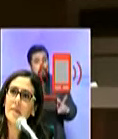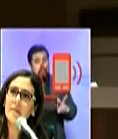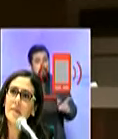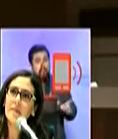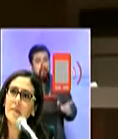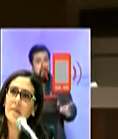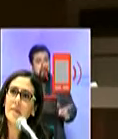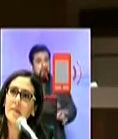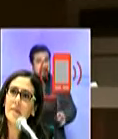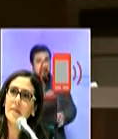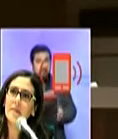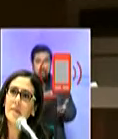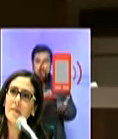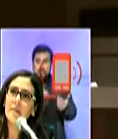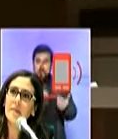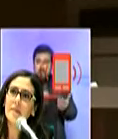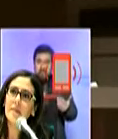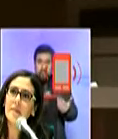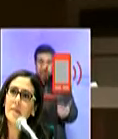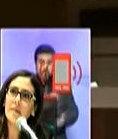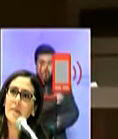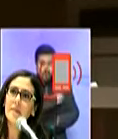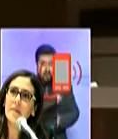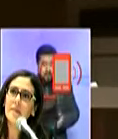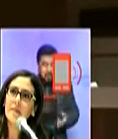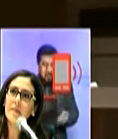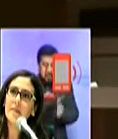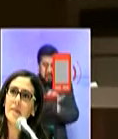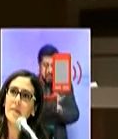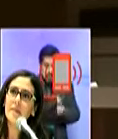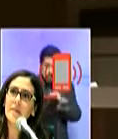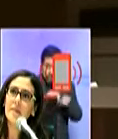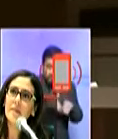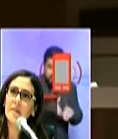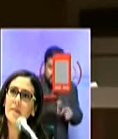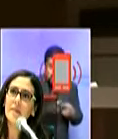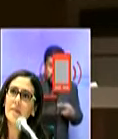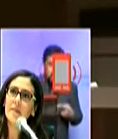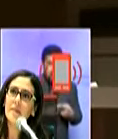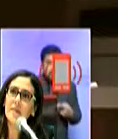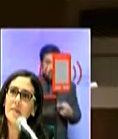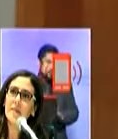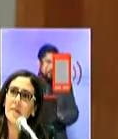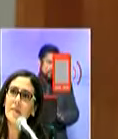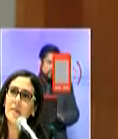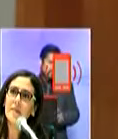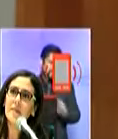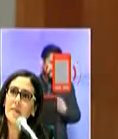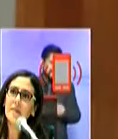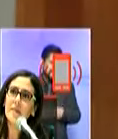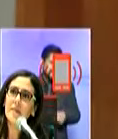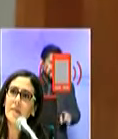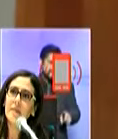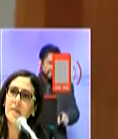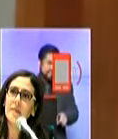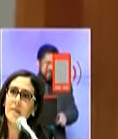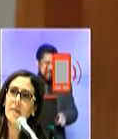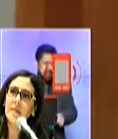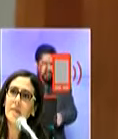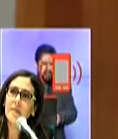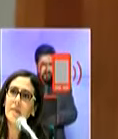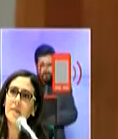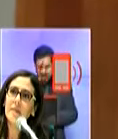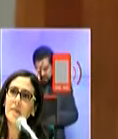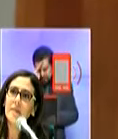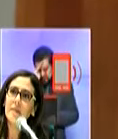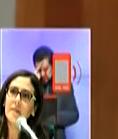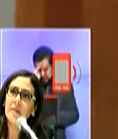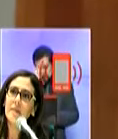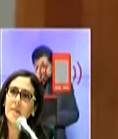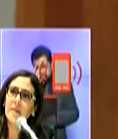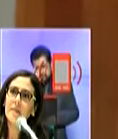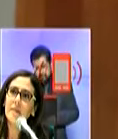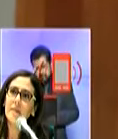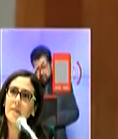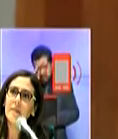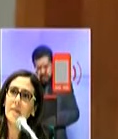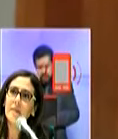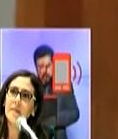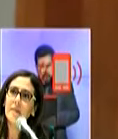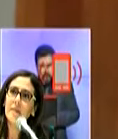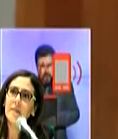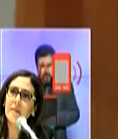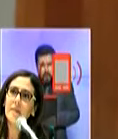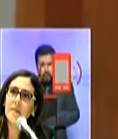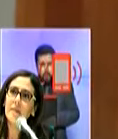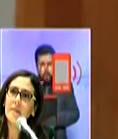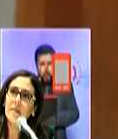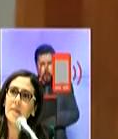hacerse cargo de ello, porque fíjese que este es un tema bien importante, ¿eh? Como fue algo que no está previsto en